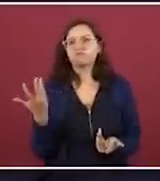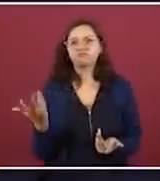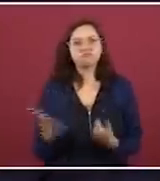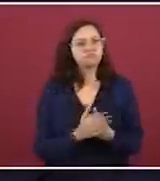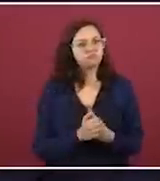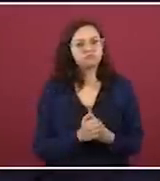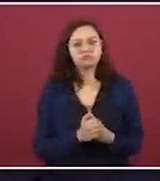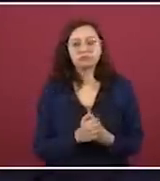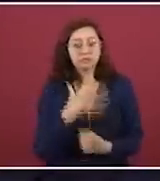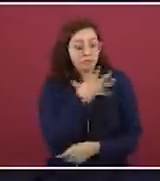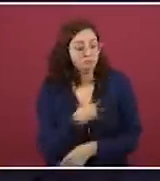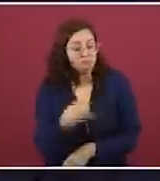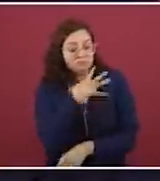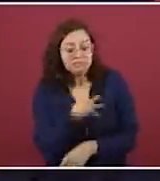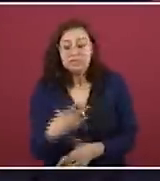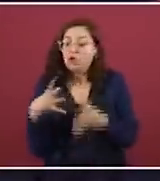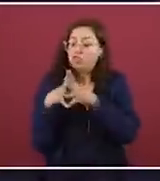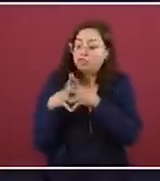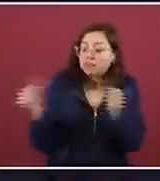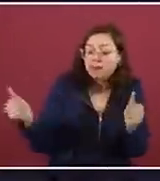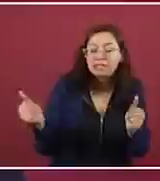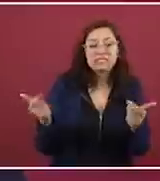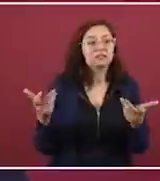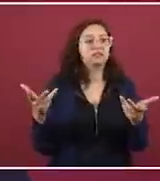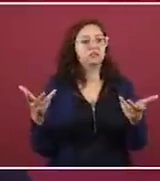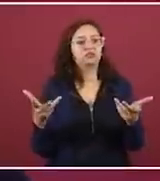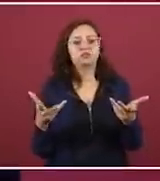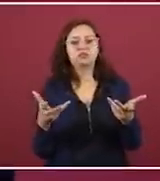mi hijo está desaparecido,